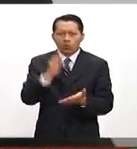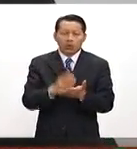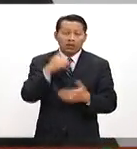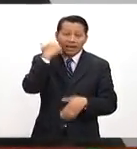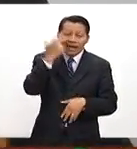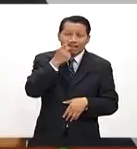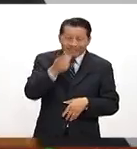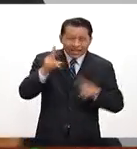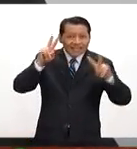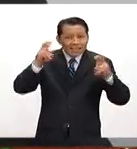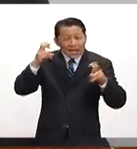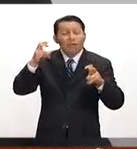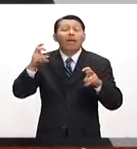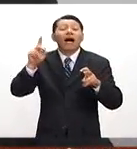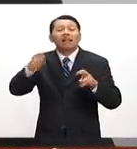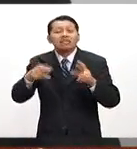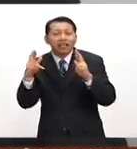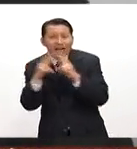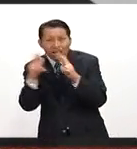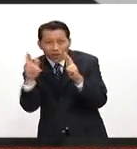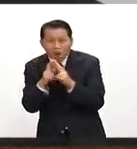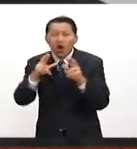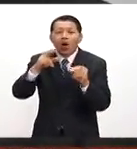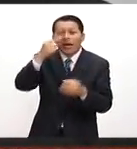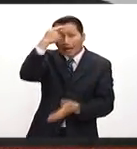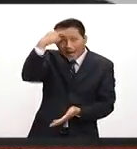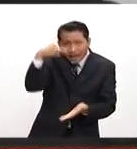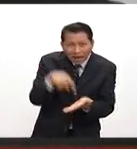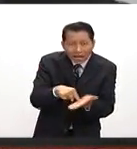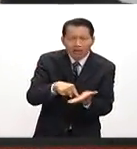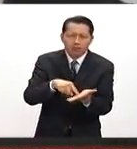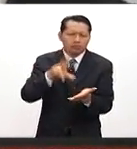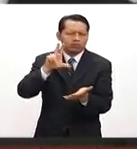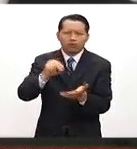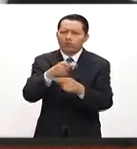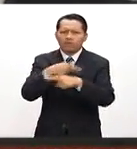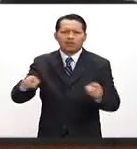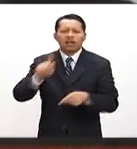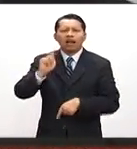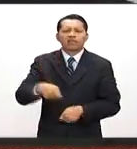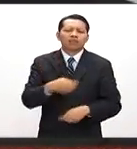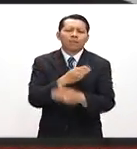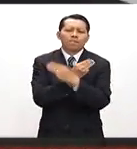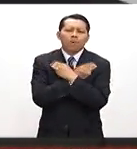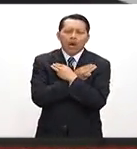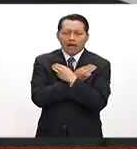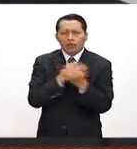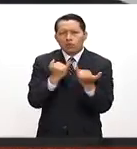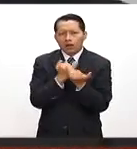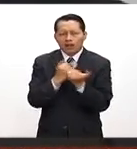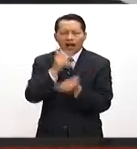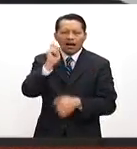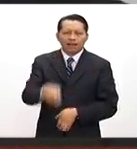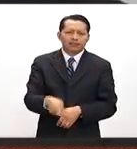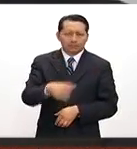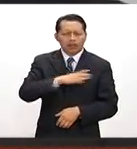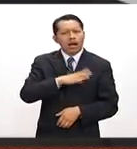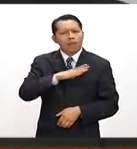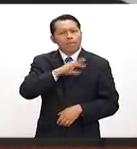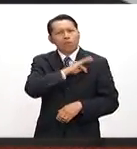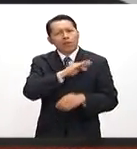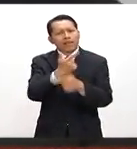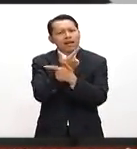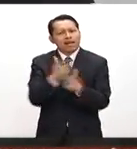no es un asunto de creencias, no es un asunto de moral, es un asunto de libertades, es